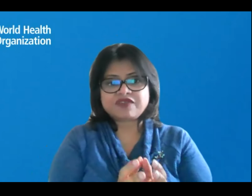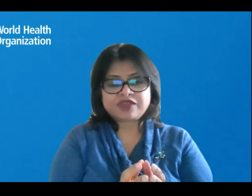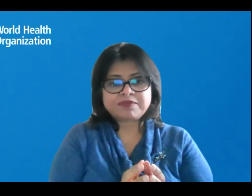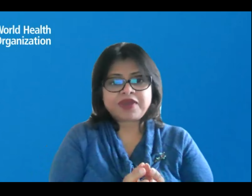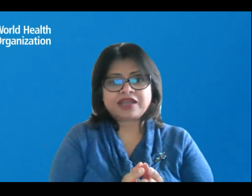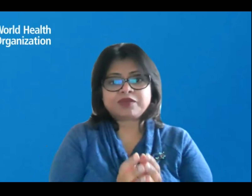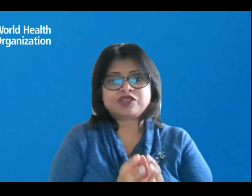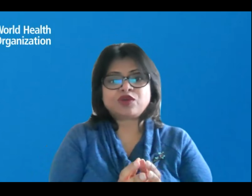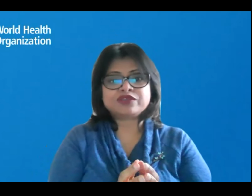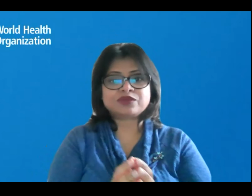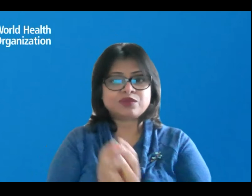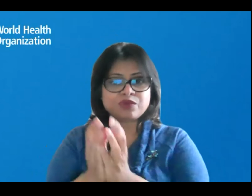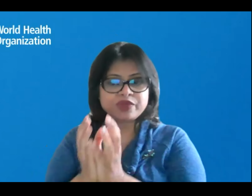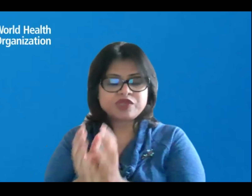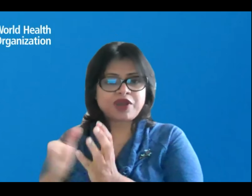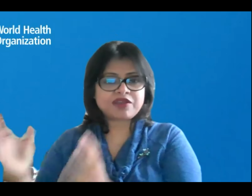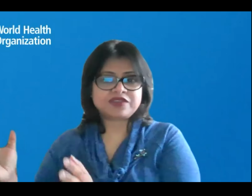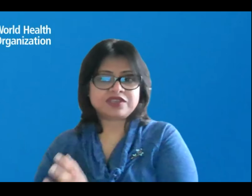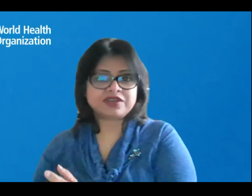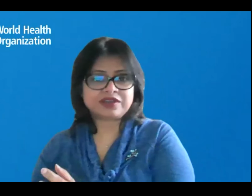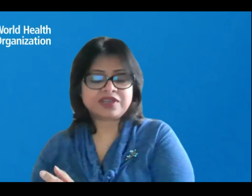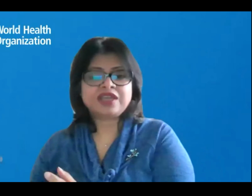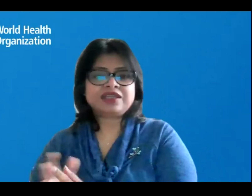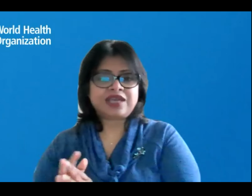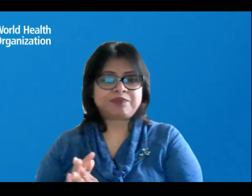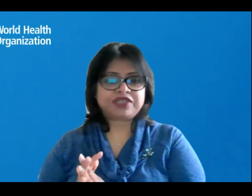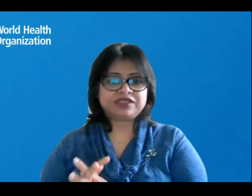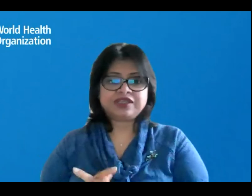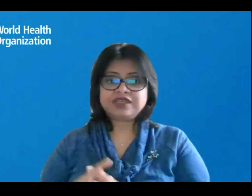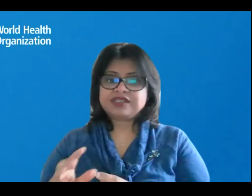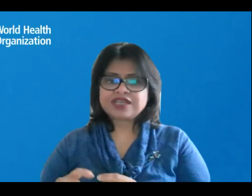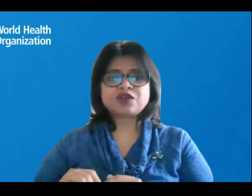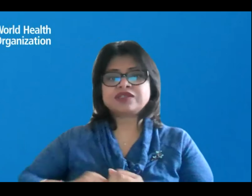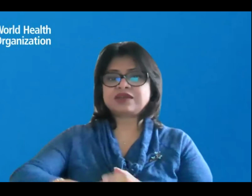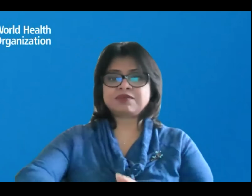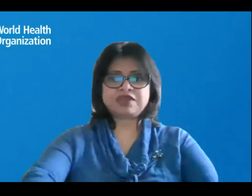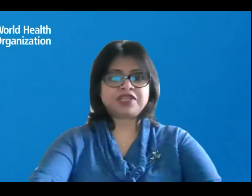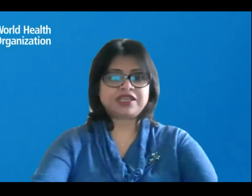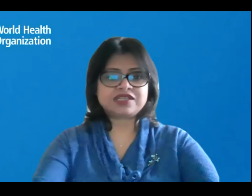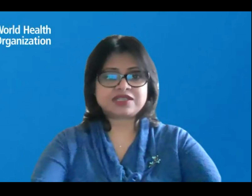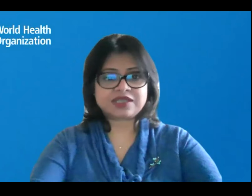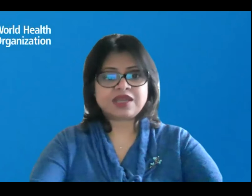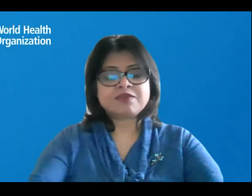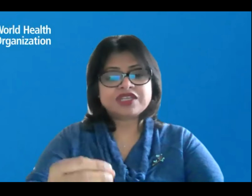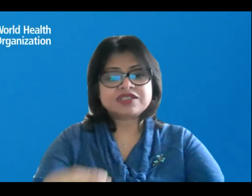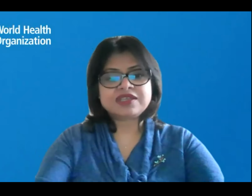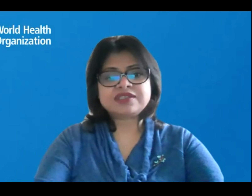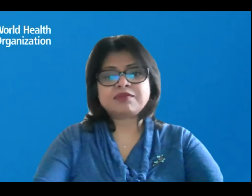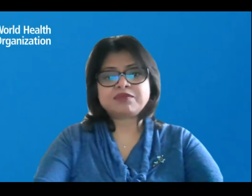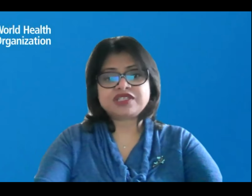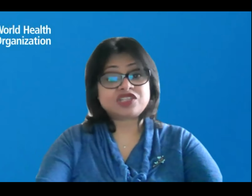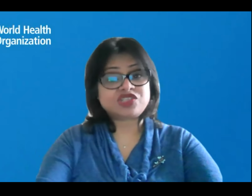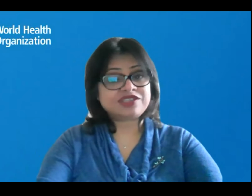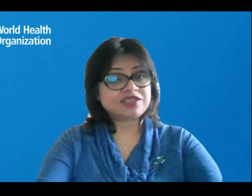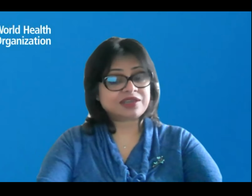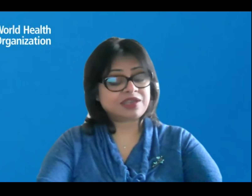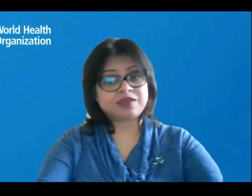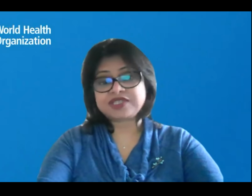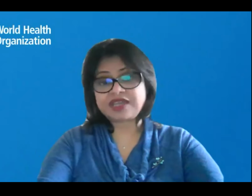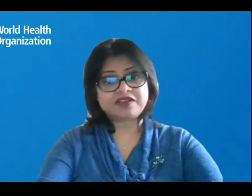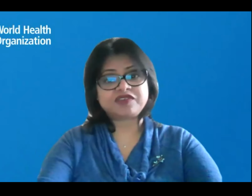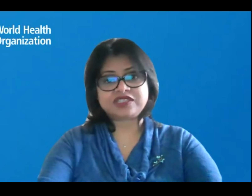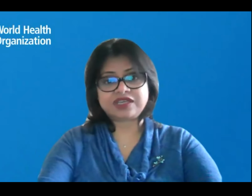nacionalización. Entonces, no es solo los números en términos de impacto, sino también quiero que vean la época del año en la que ocurre. Y